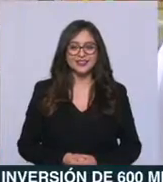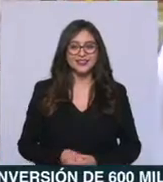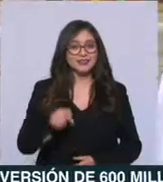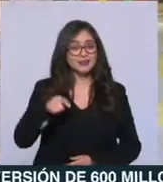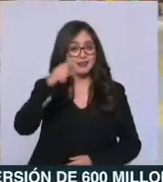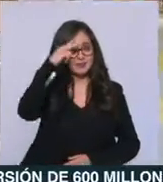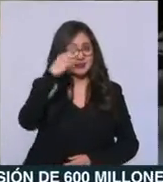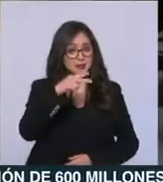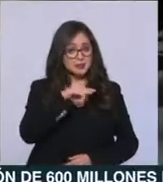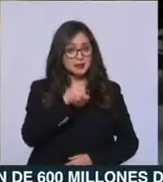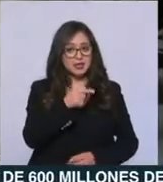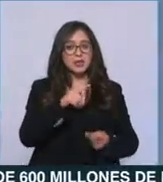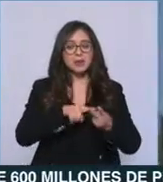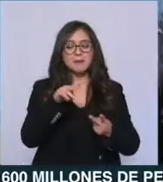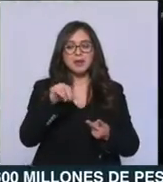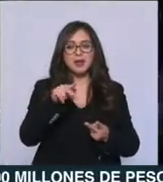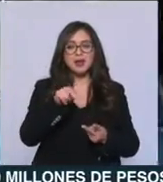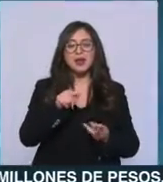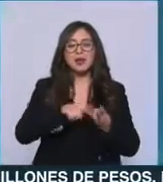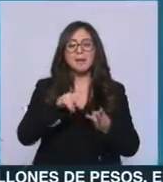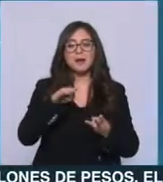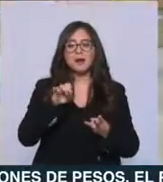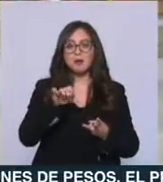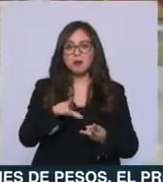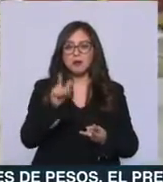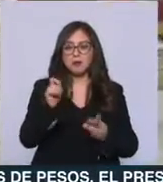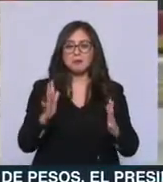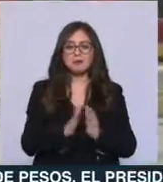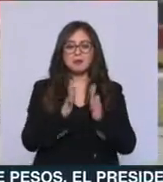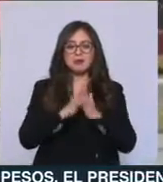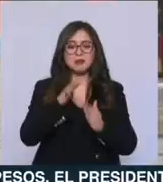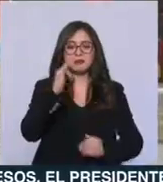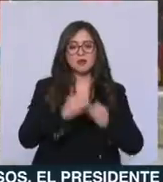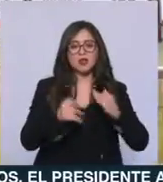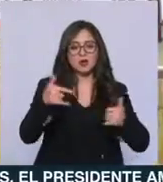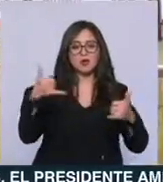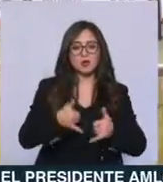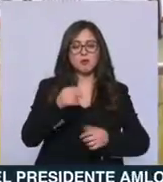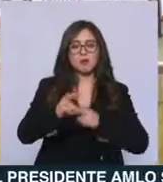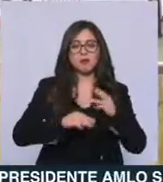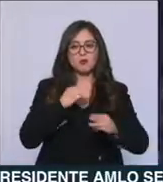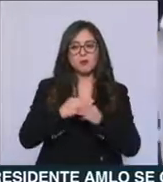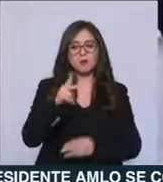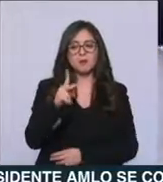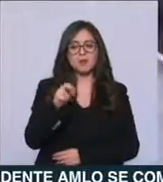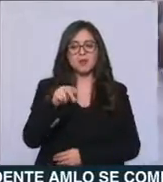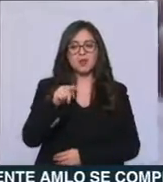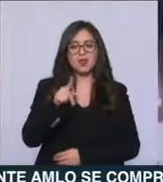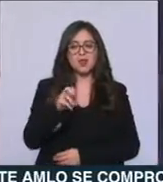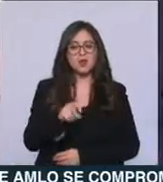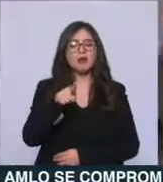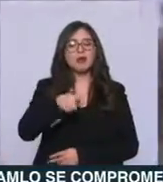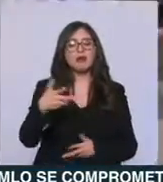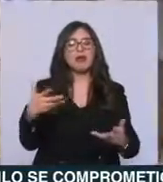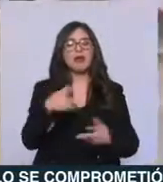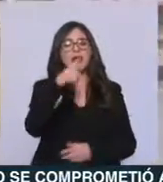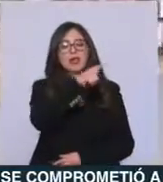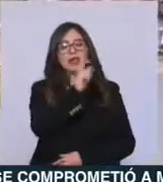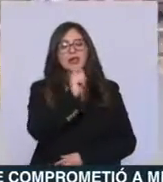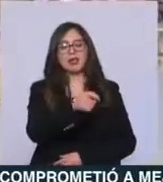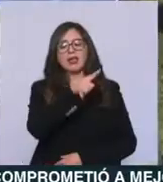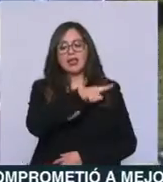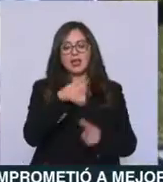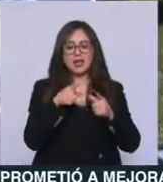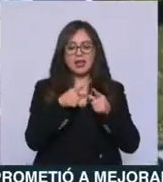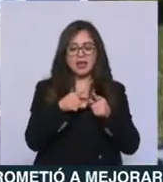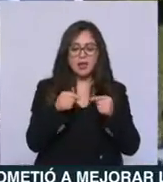Los mexicanos Mayan Oliver, Mariana Arceo y Manuel Padilla participarán en la final de la Copa del Mundo de Pentatlón Moderno que se realizará en Japón, evento encaminado a